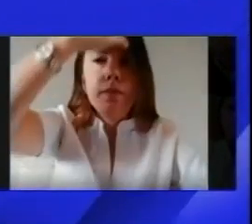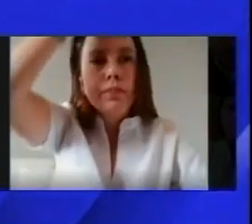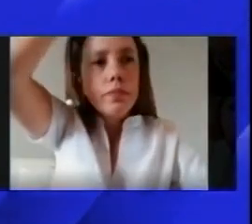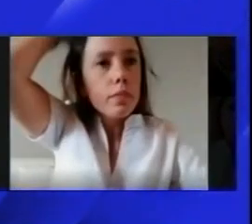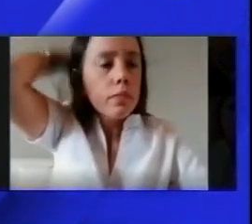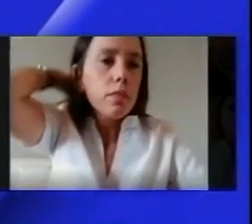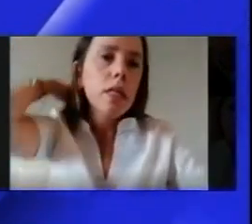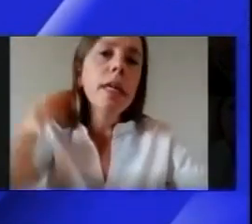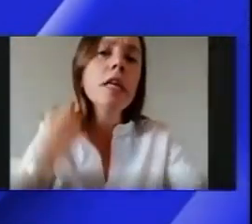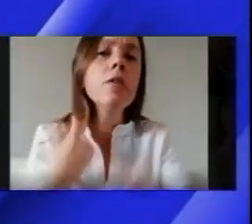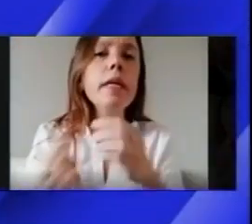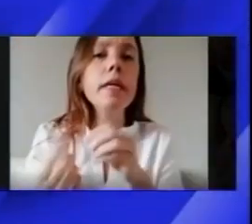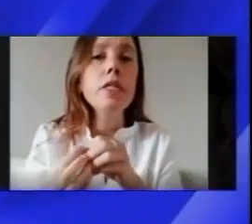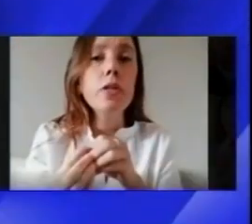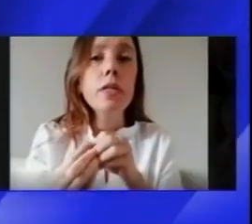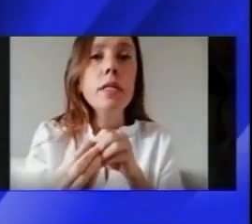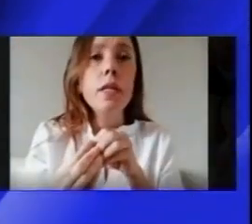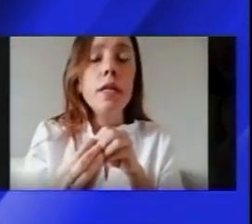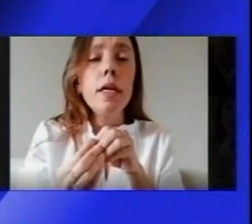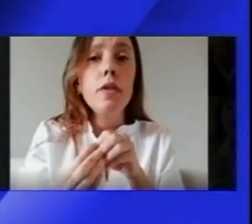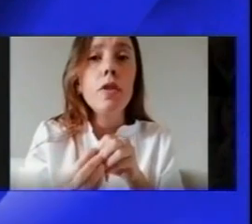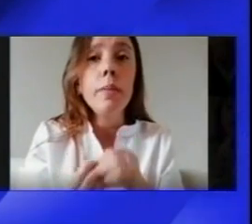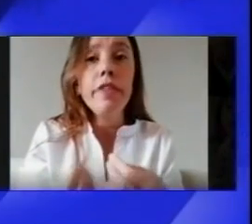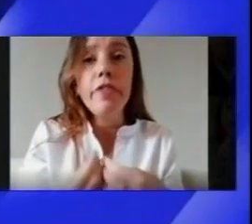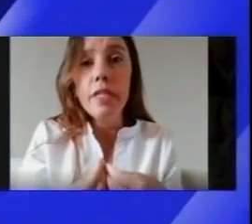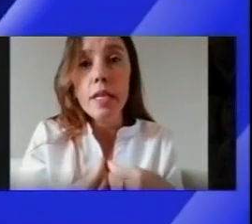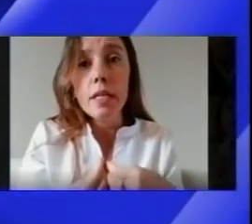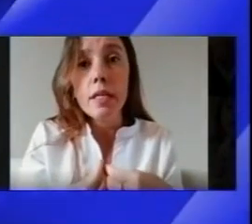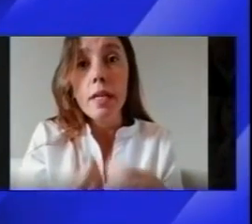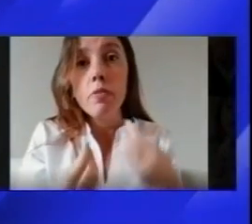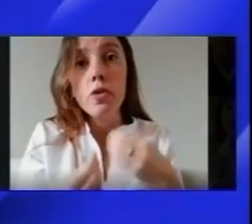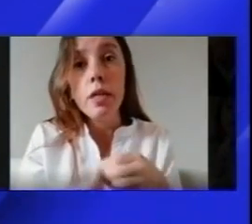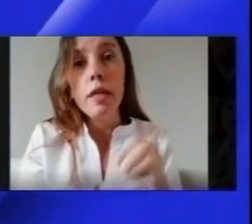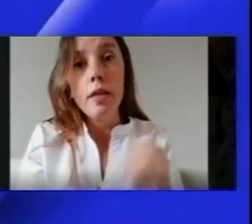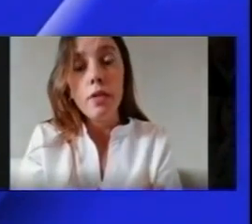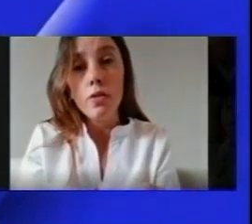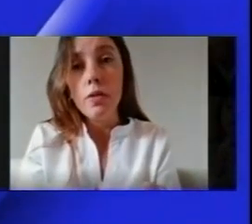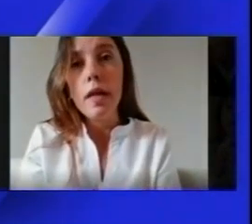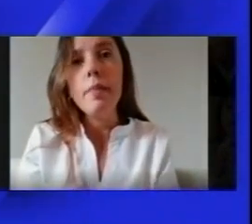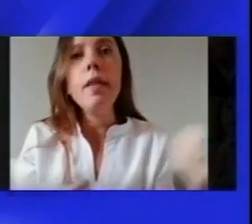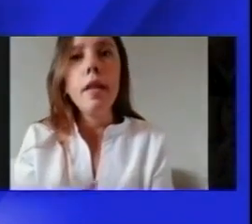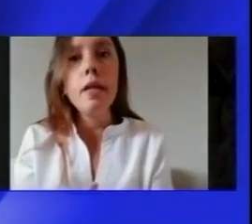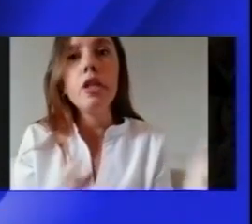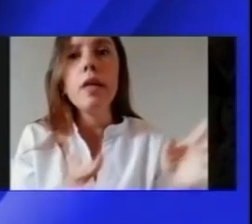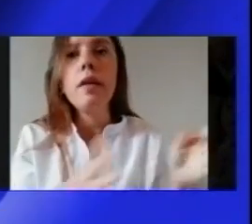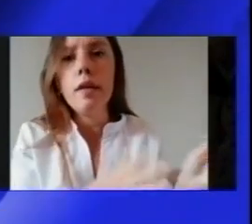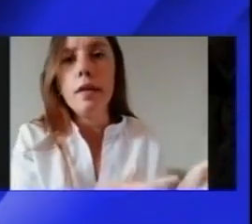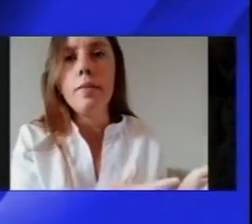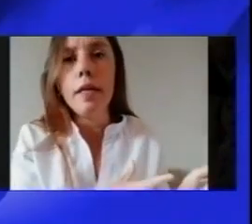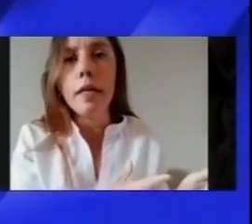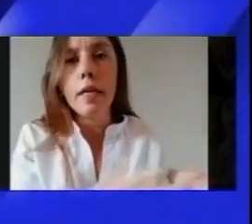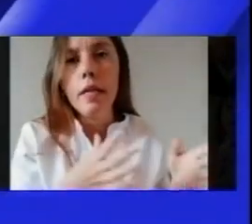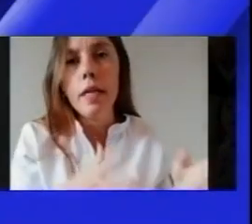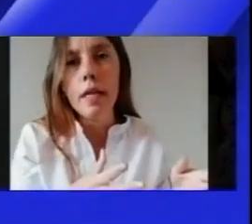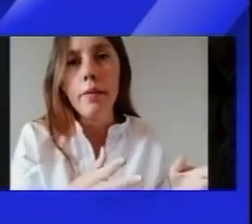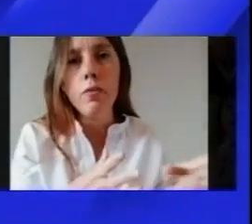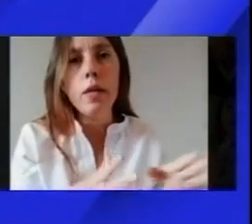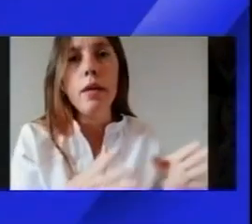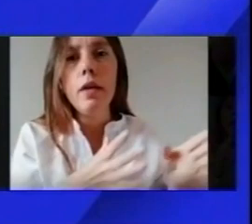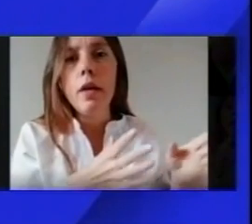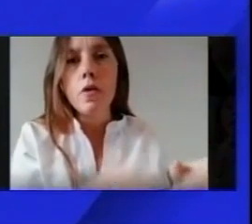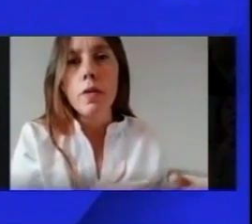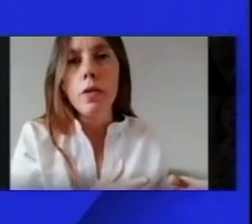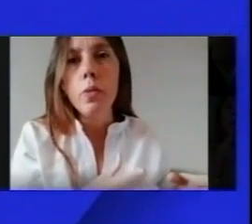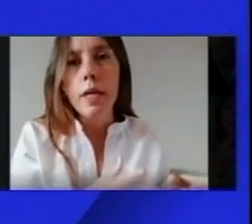calidad nutricional. Bien. Y hay explicaciones totalmente físicas y emocionales de esto, además de que ya en Argentina y a